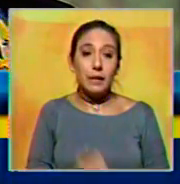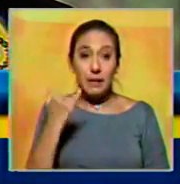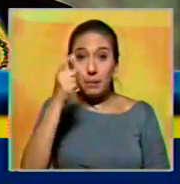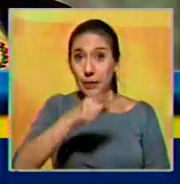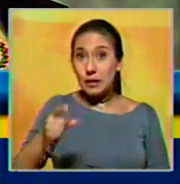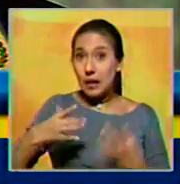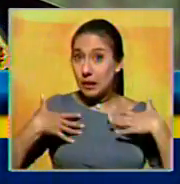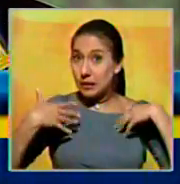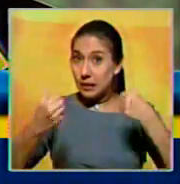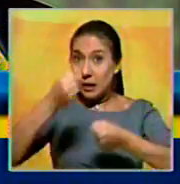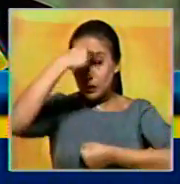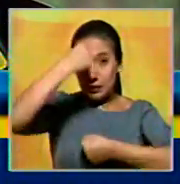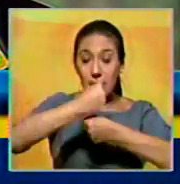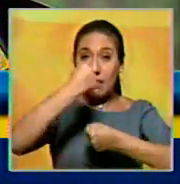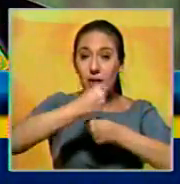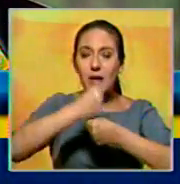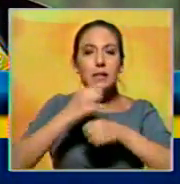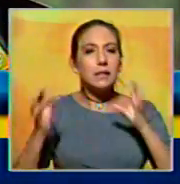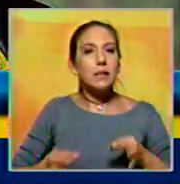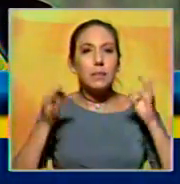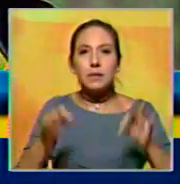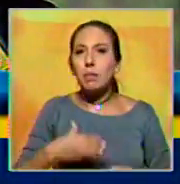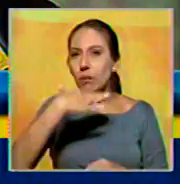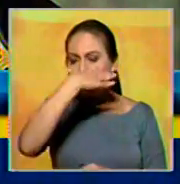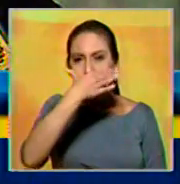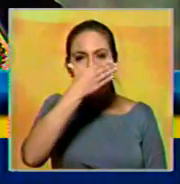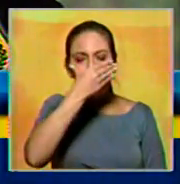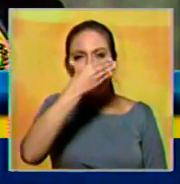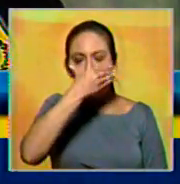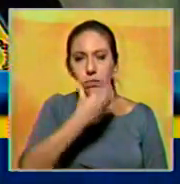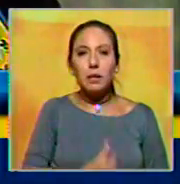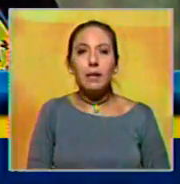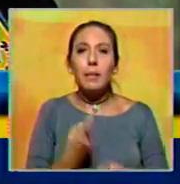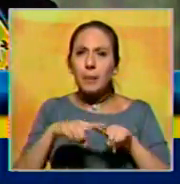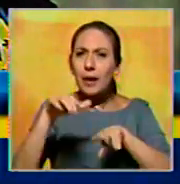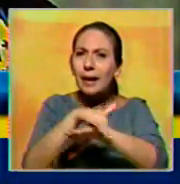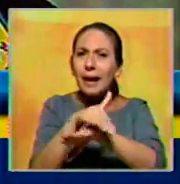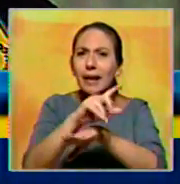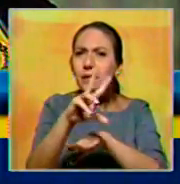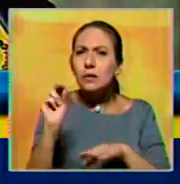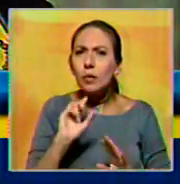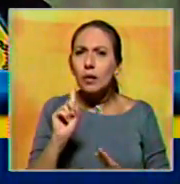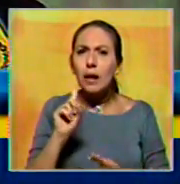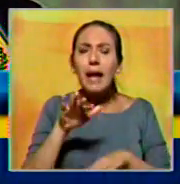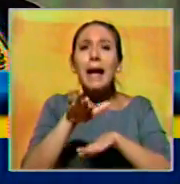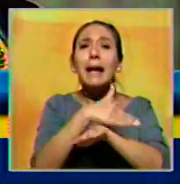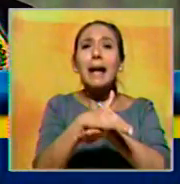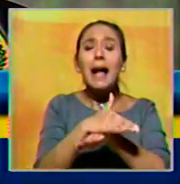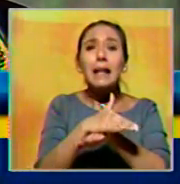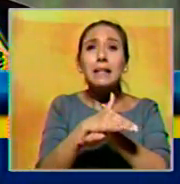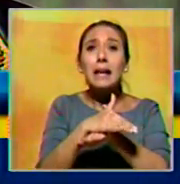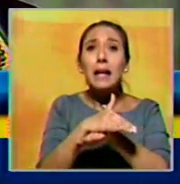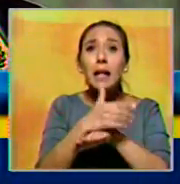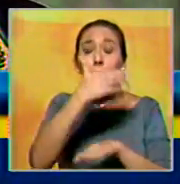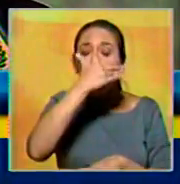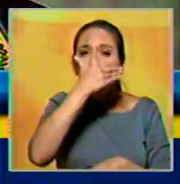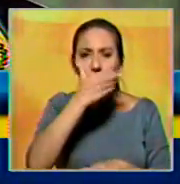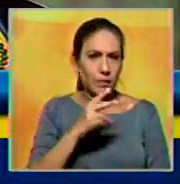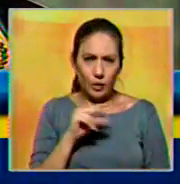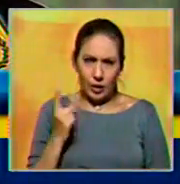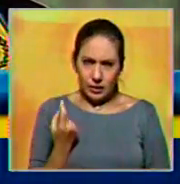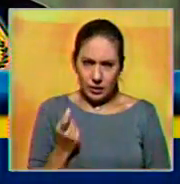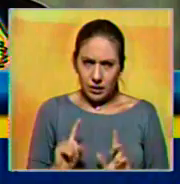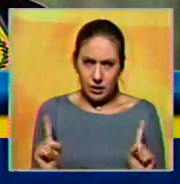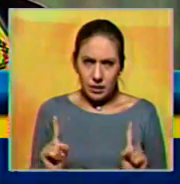salud sí debe permanentemente utilizar el tapaboca, pero en la calle no. El que no está enfermo no tiene por qué andar con tapaboca. Eso es